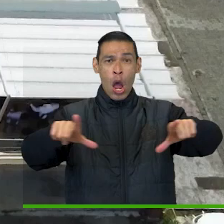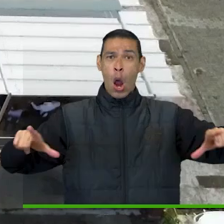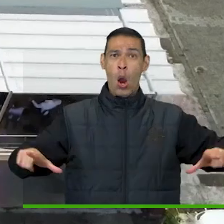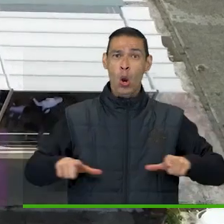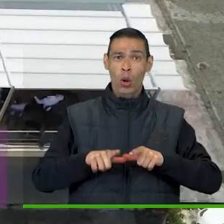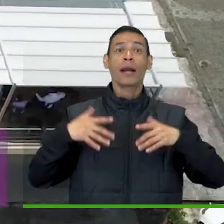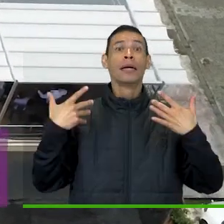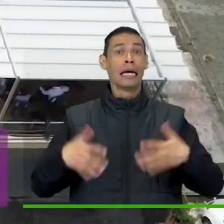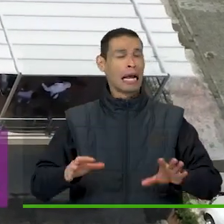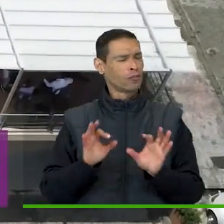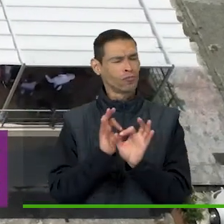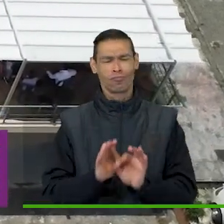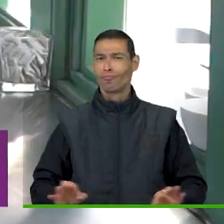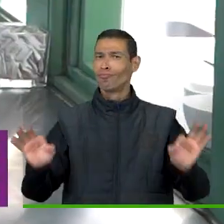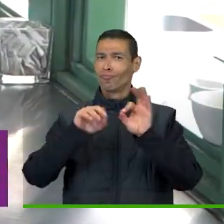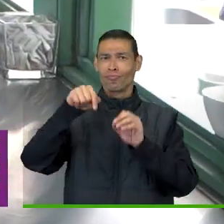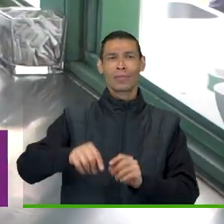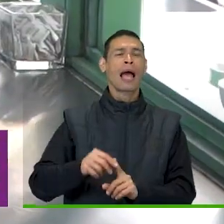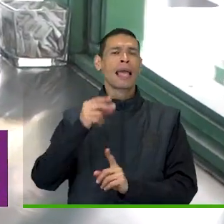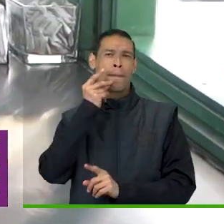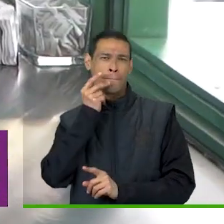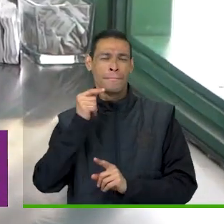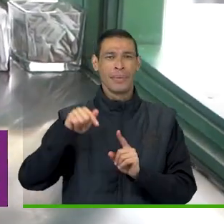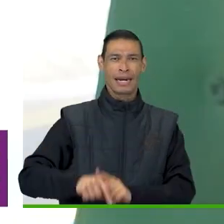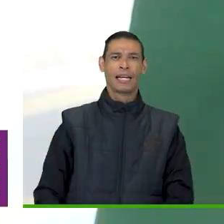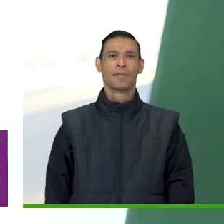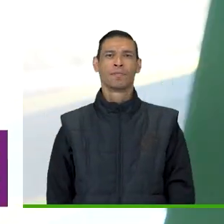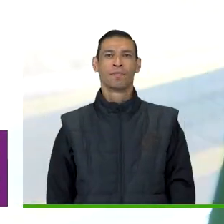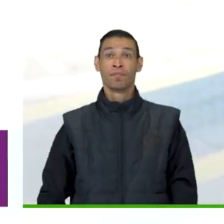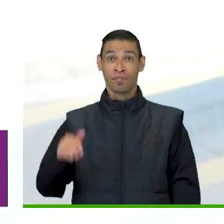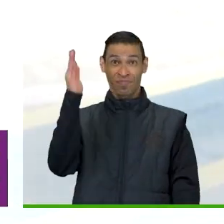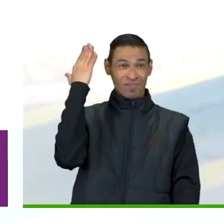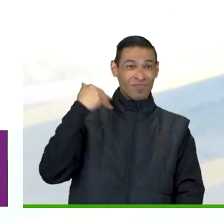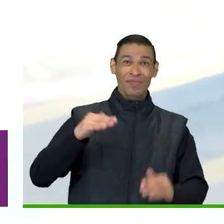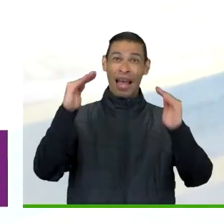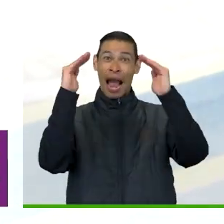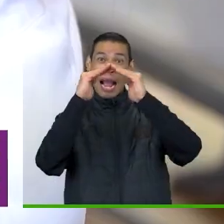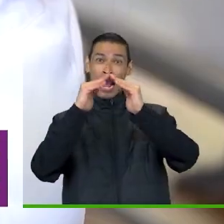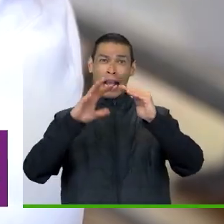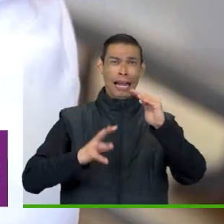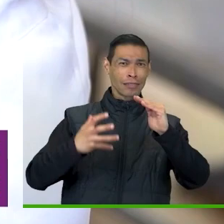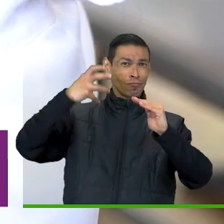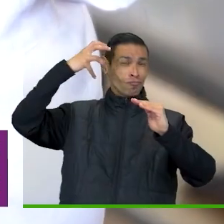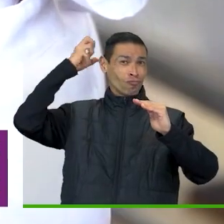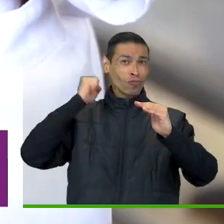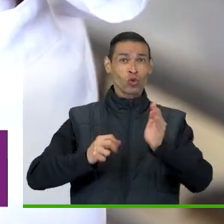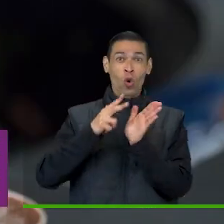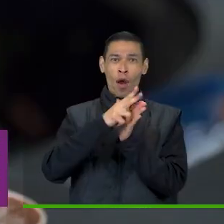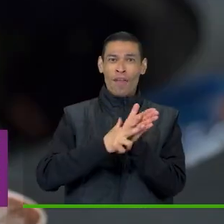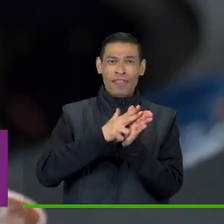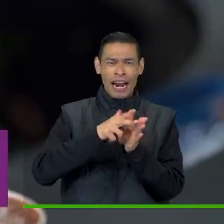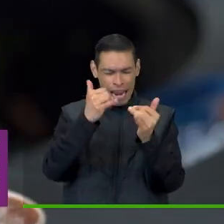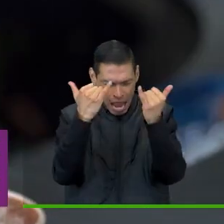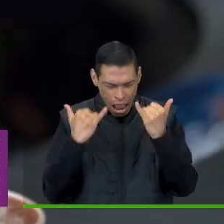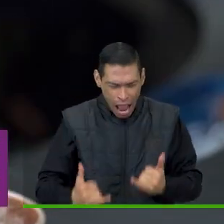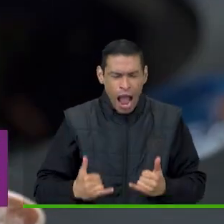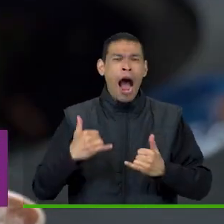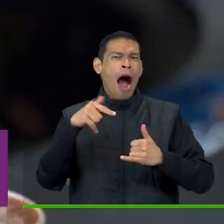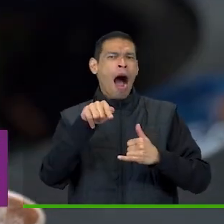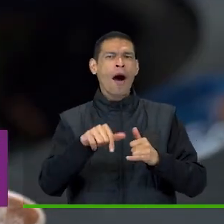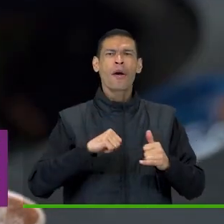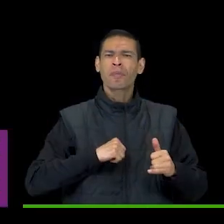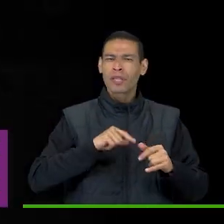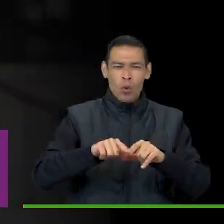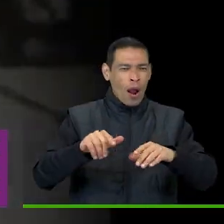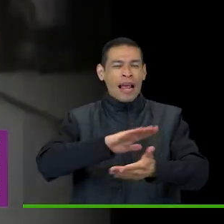Pereira. En la antigua estación del tren, hoy funciona el centro cultural turístico y gastronómico más importante de la región. Conozcamos un poco más